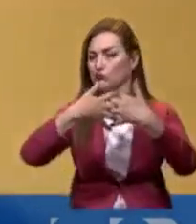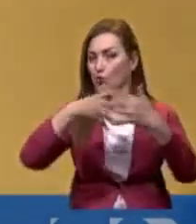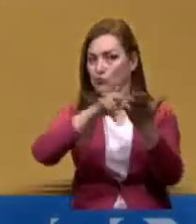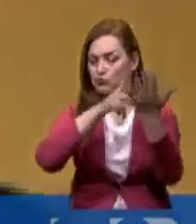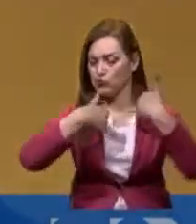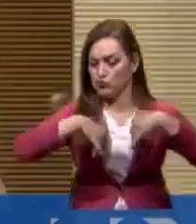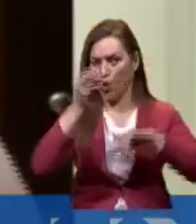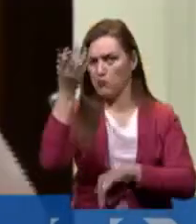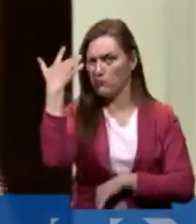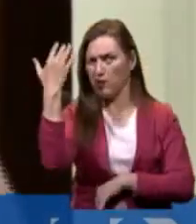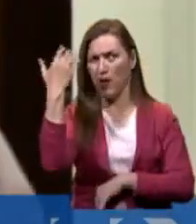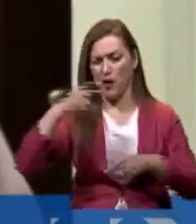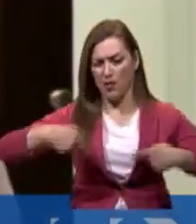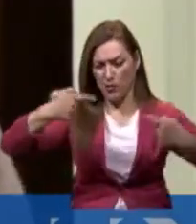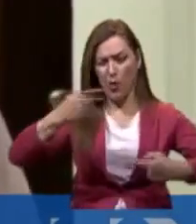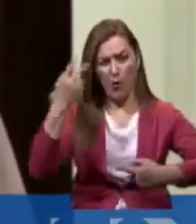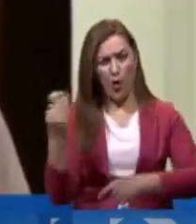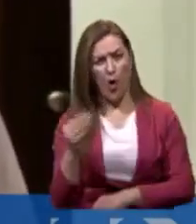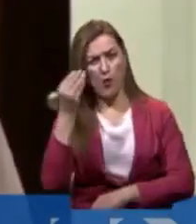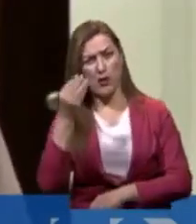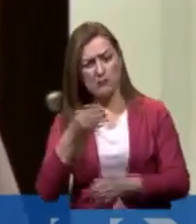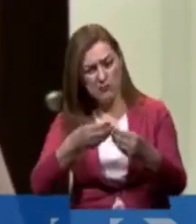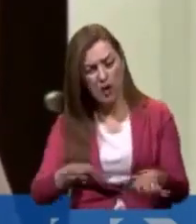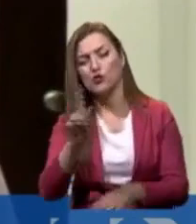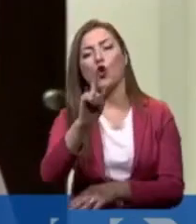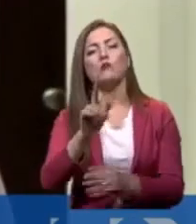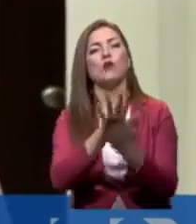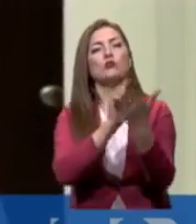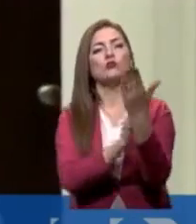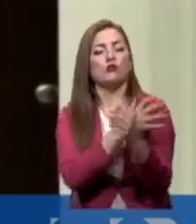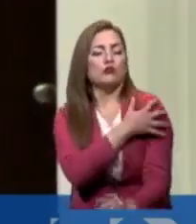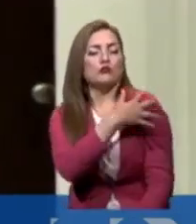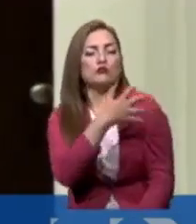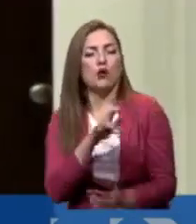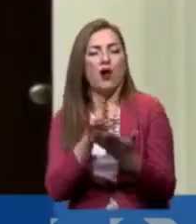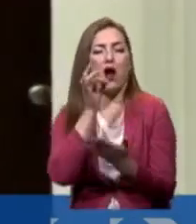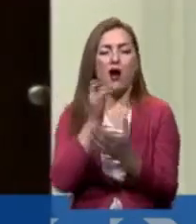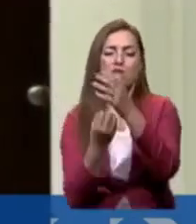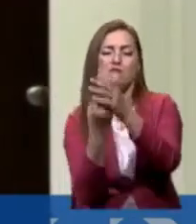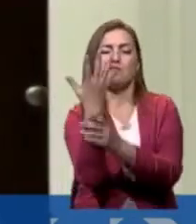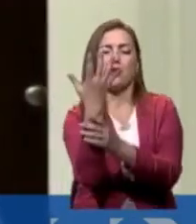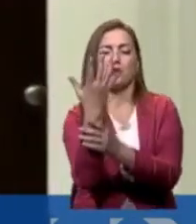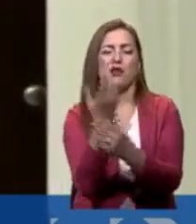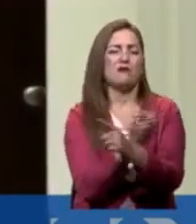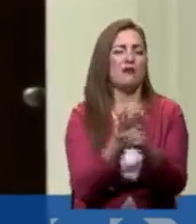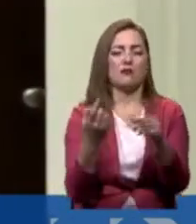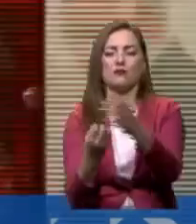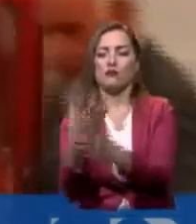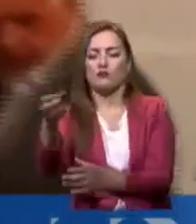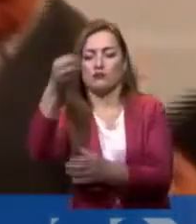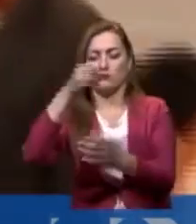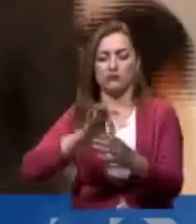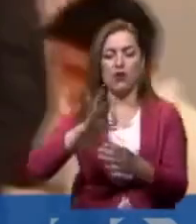nuevas generaciones. ¿Y qué es lo que quiere el proyecto? Fortalecer y fomentar de que la medicina ancestral tradicional vuelva a